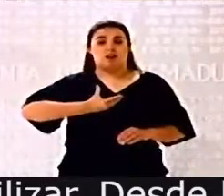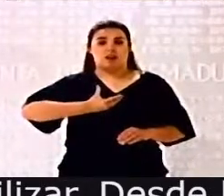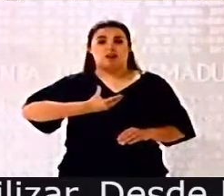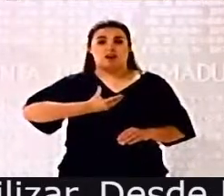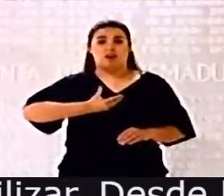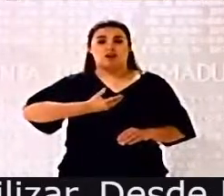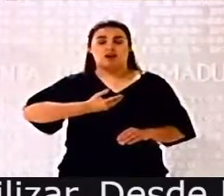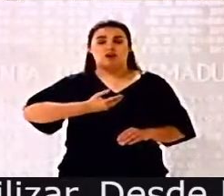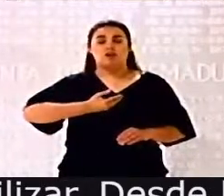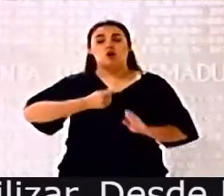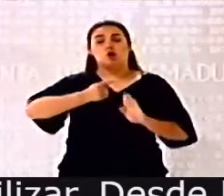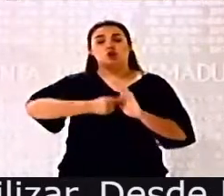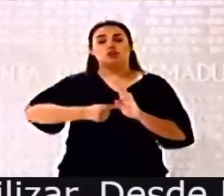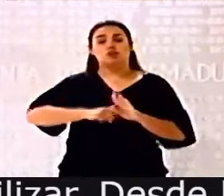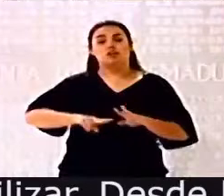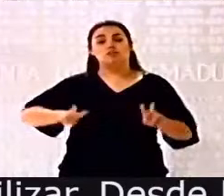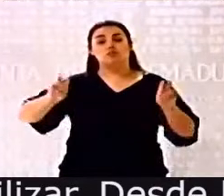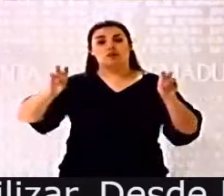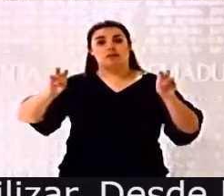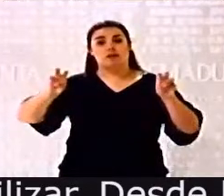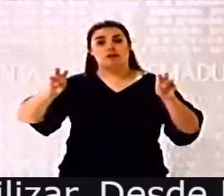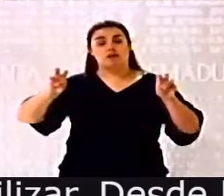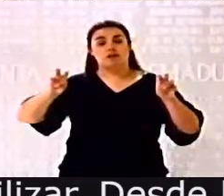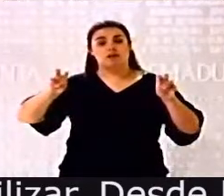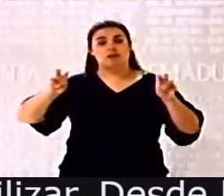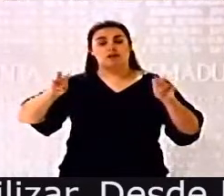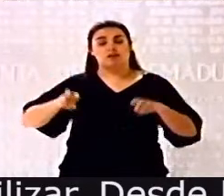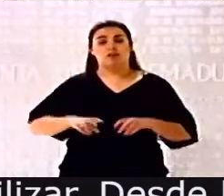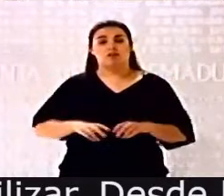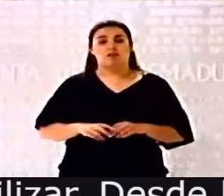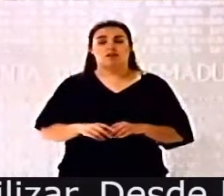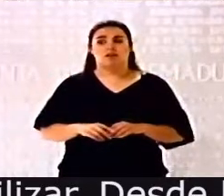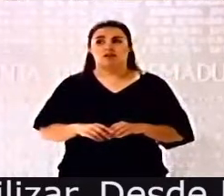con estas nuevas condiciones,